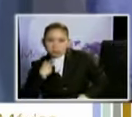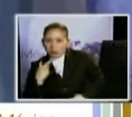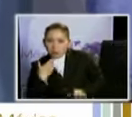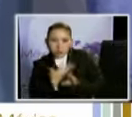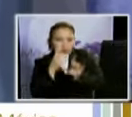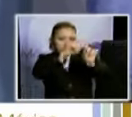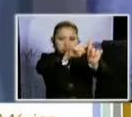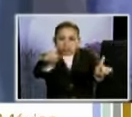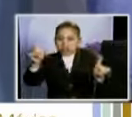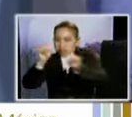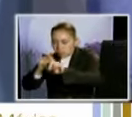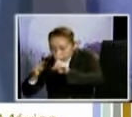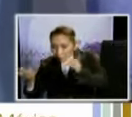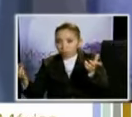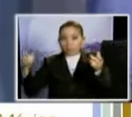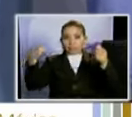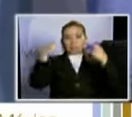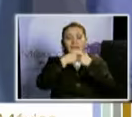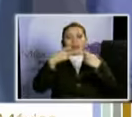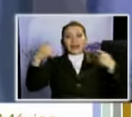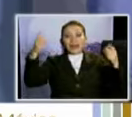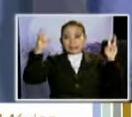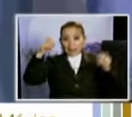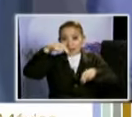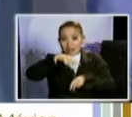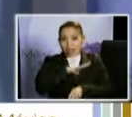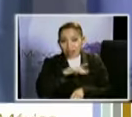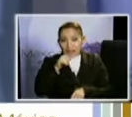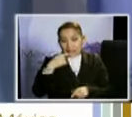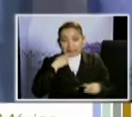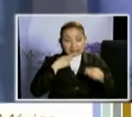muy diferentes al tema que está reflejado en la mesa. Entonces,